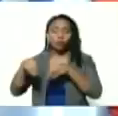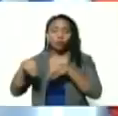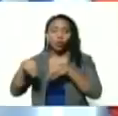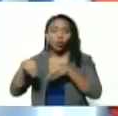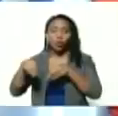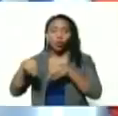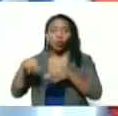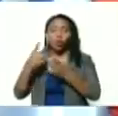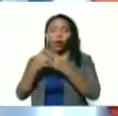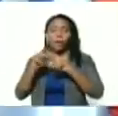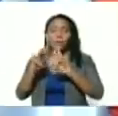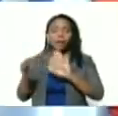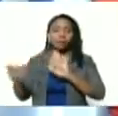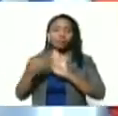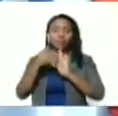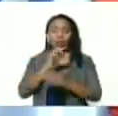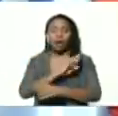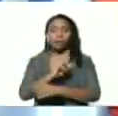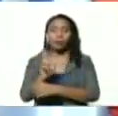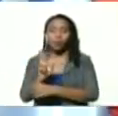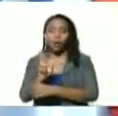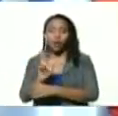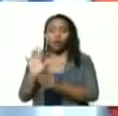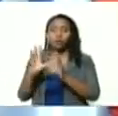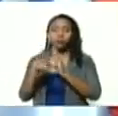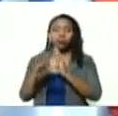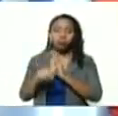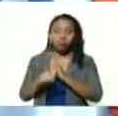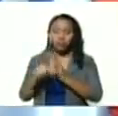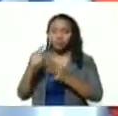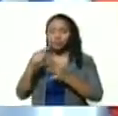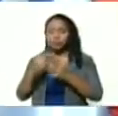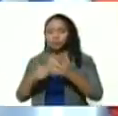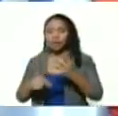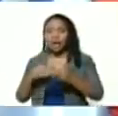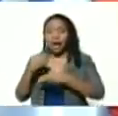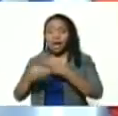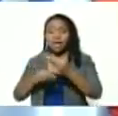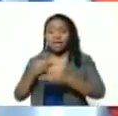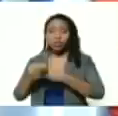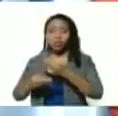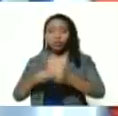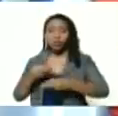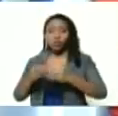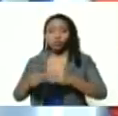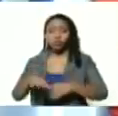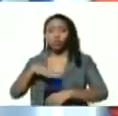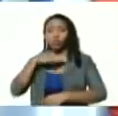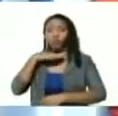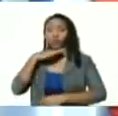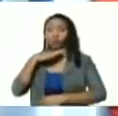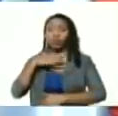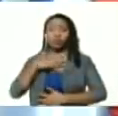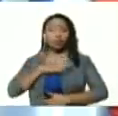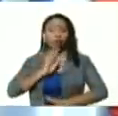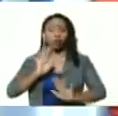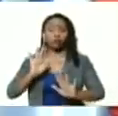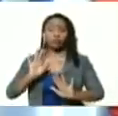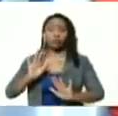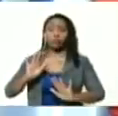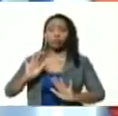la paz republicana, asaltar cuarteles, etc. Y allí sí son lo suficientemente, según